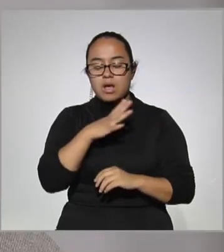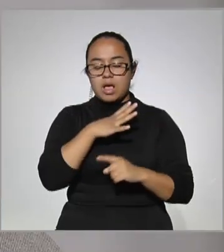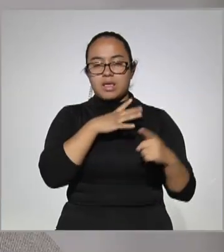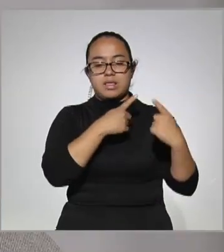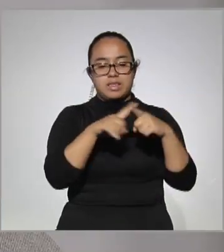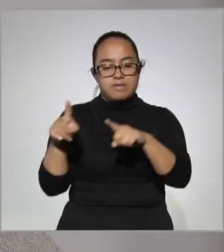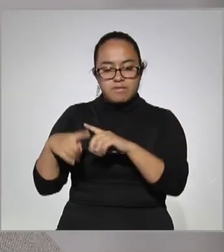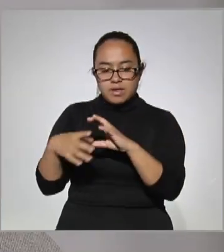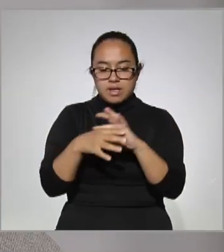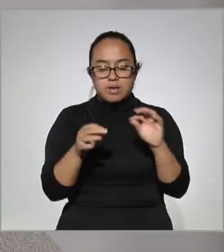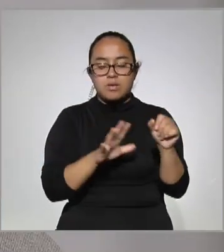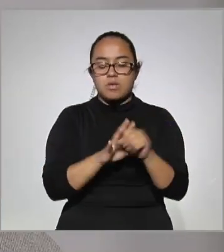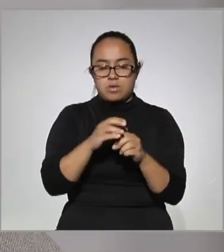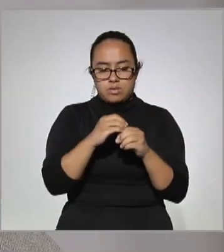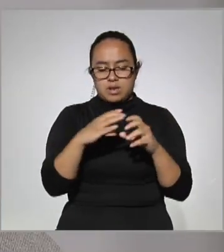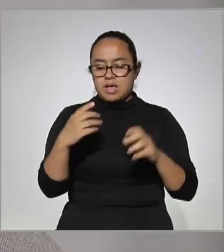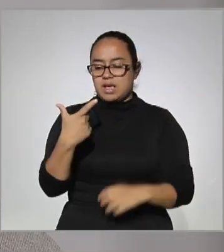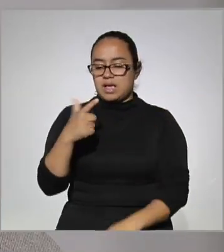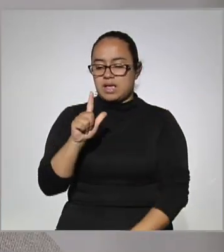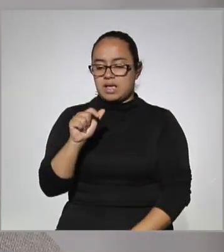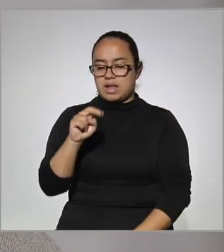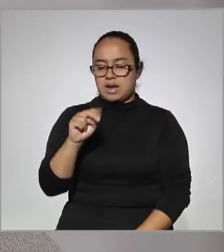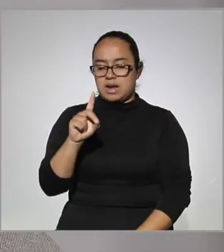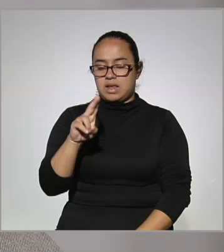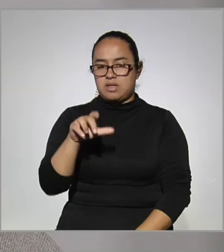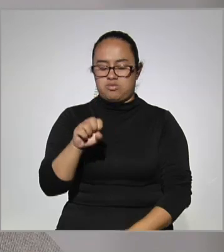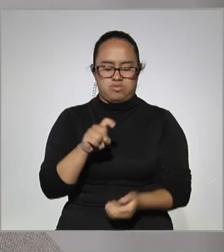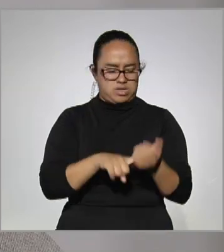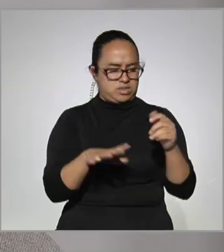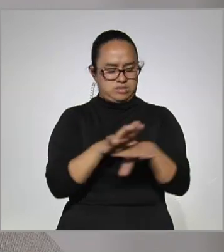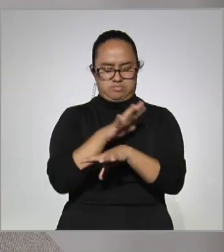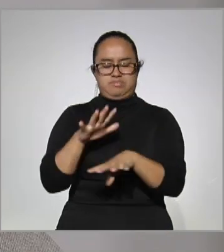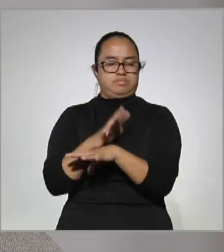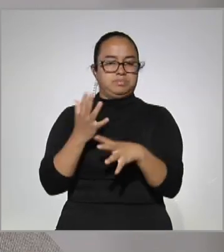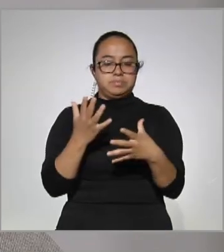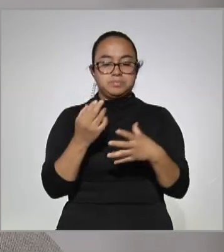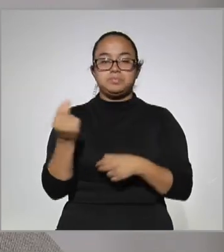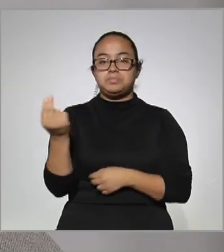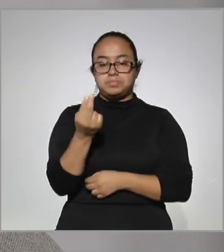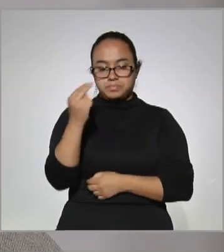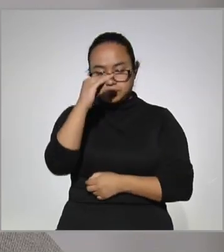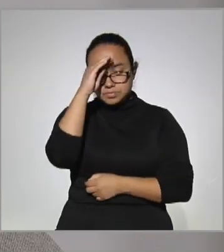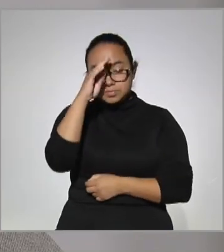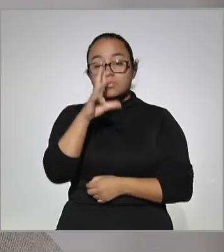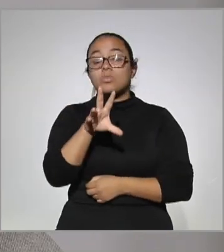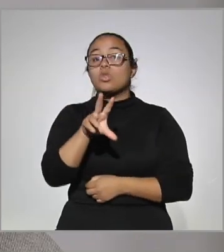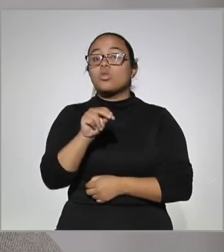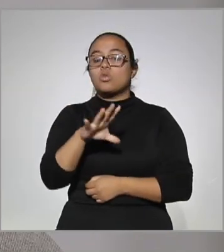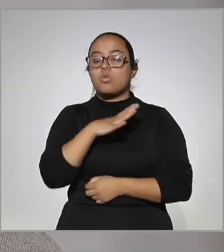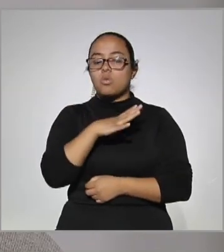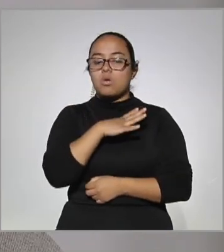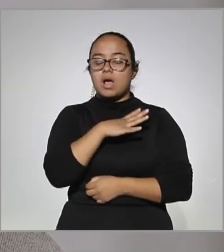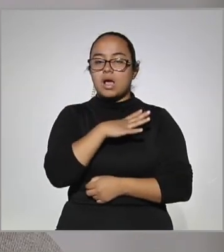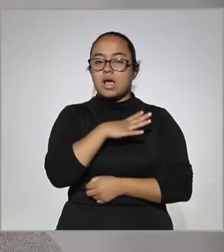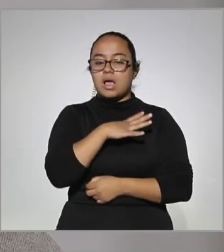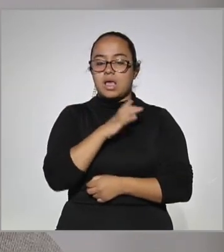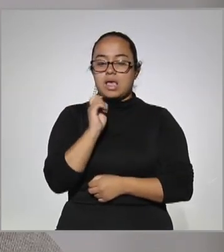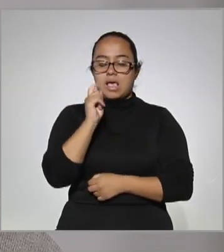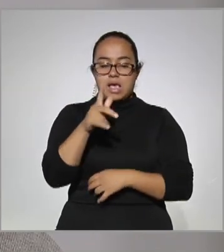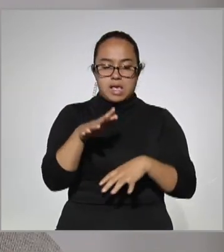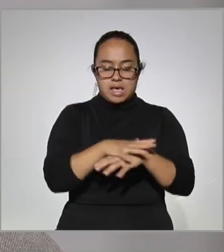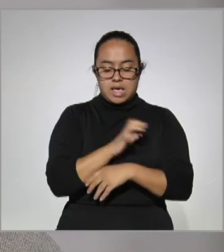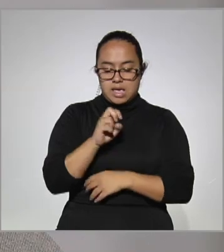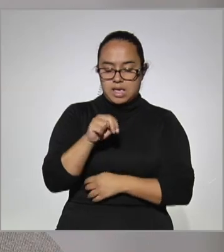ejemplo, alteraciones glandulares, que una de las cosas que tenemos que hacer es esto, descartar que no haya una alteración a nivel